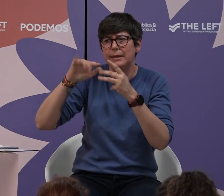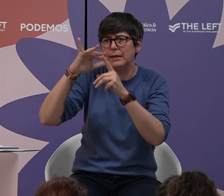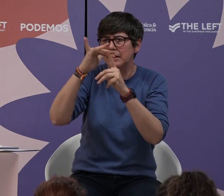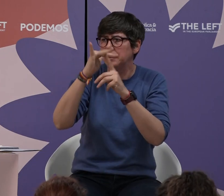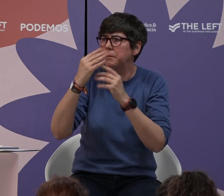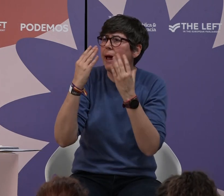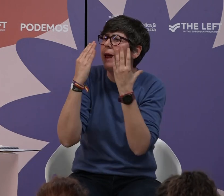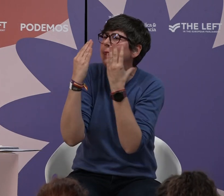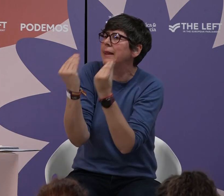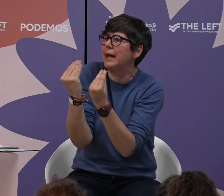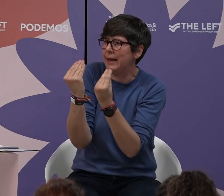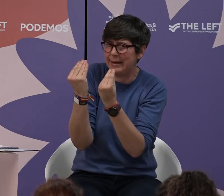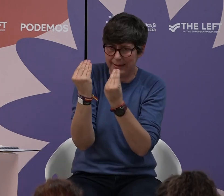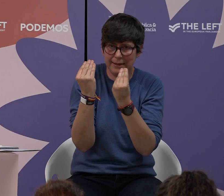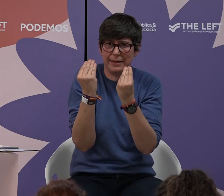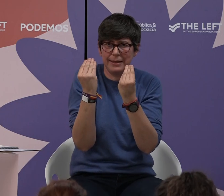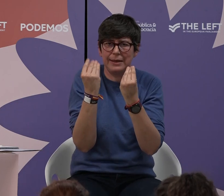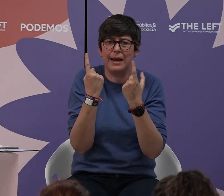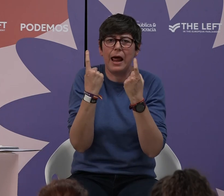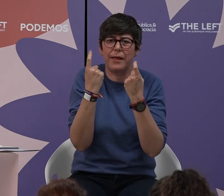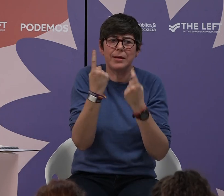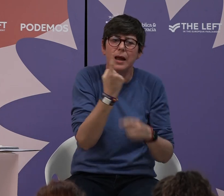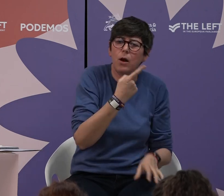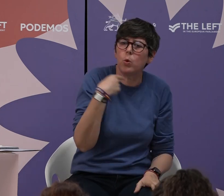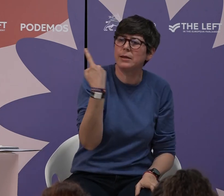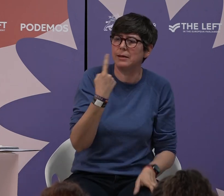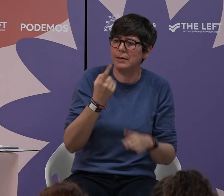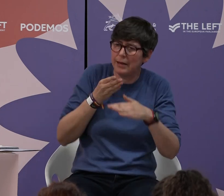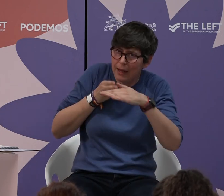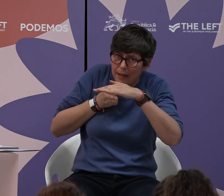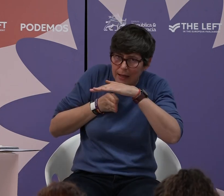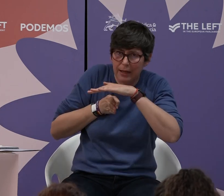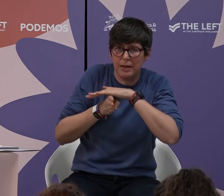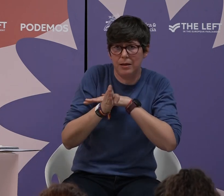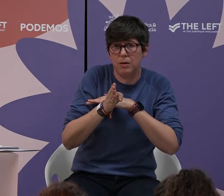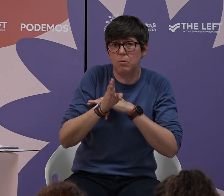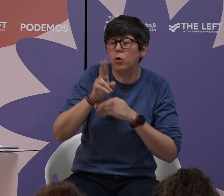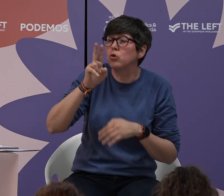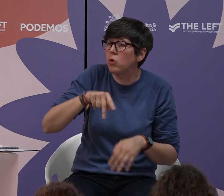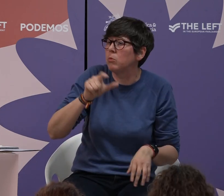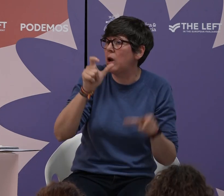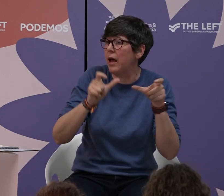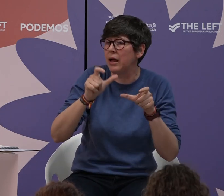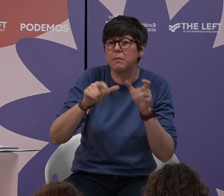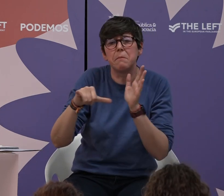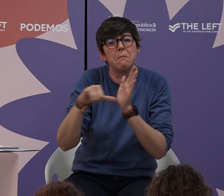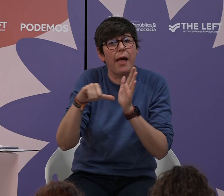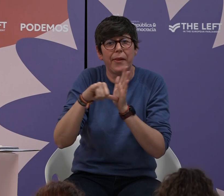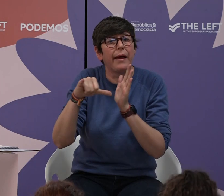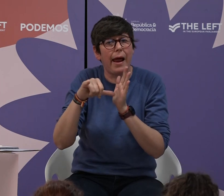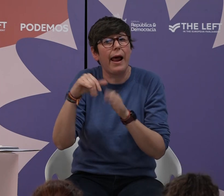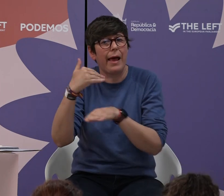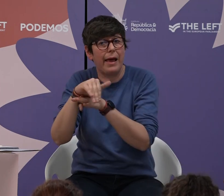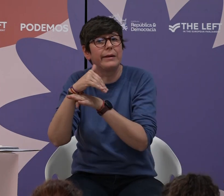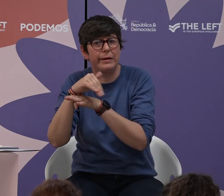y quiero explicaros tres casos prácticos de Mi ciudad para que me entendáis de Por qué es necesario que nosotros entremos